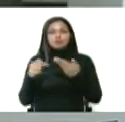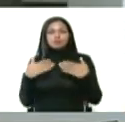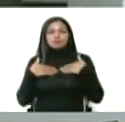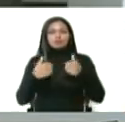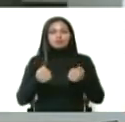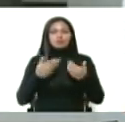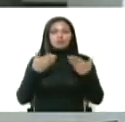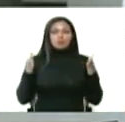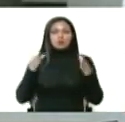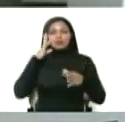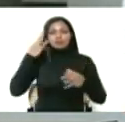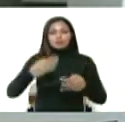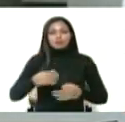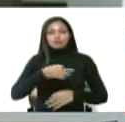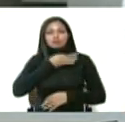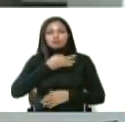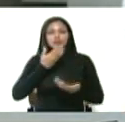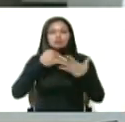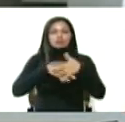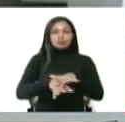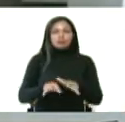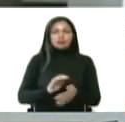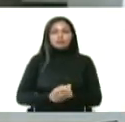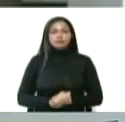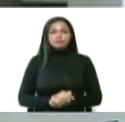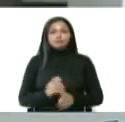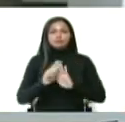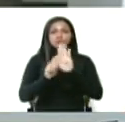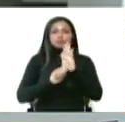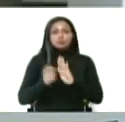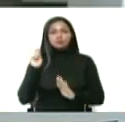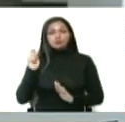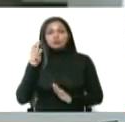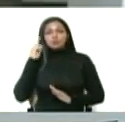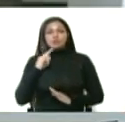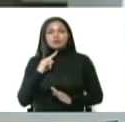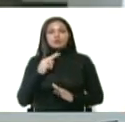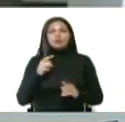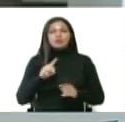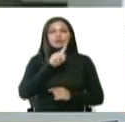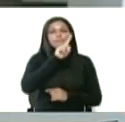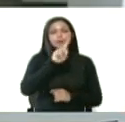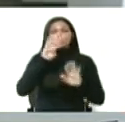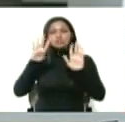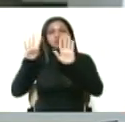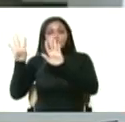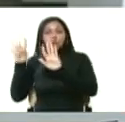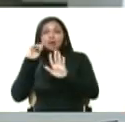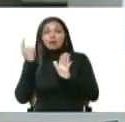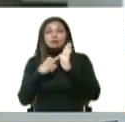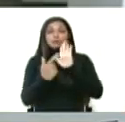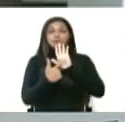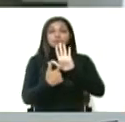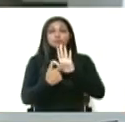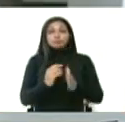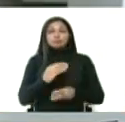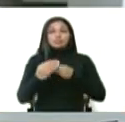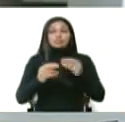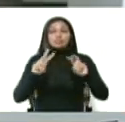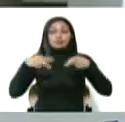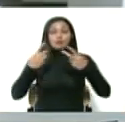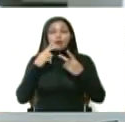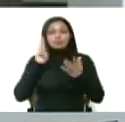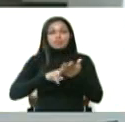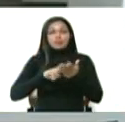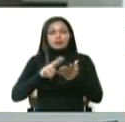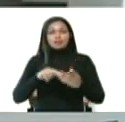salud pública y de seguridad social integral. La Constitución Bolivariana de 1999, aquí está. Hecha realidad por el